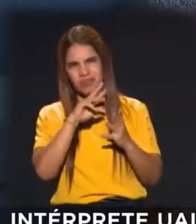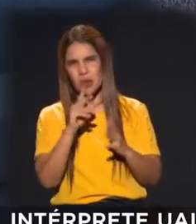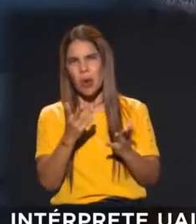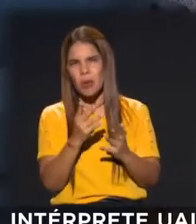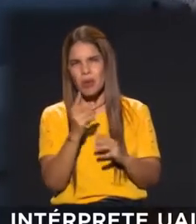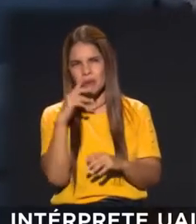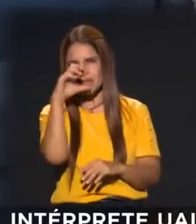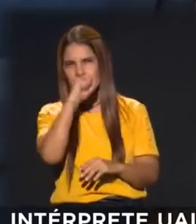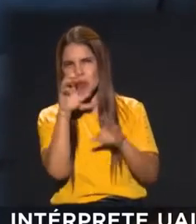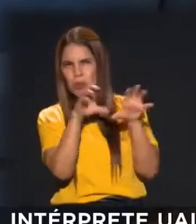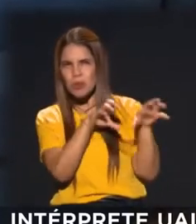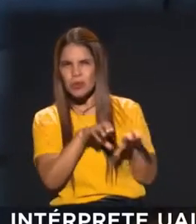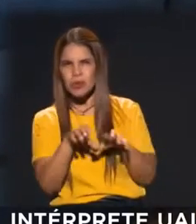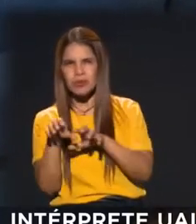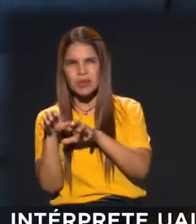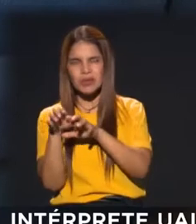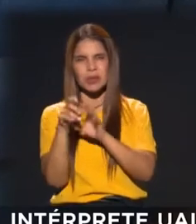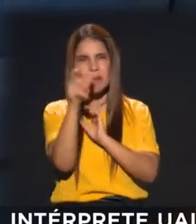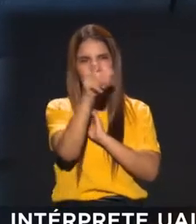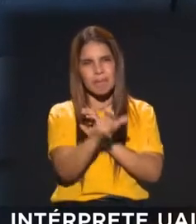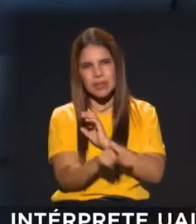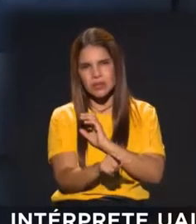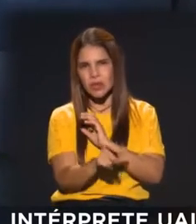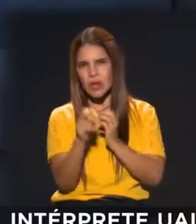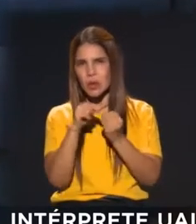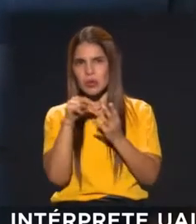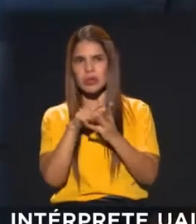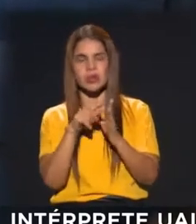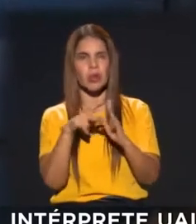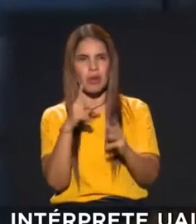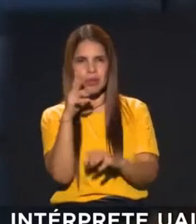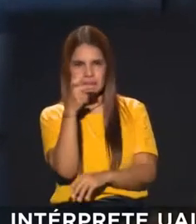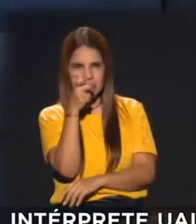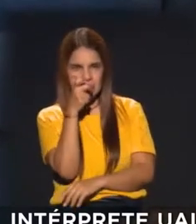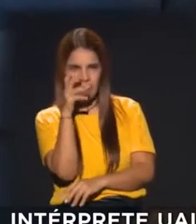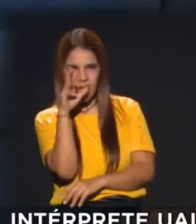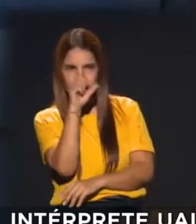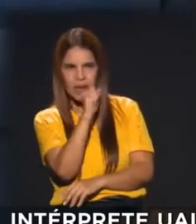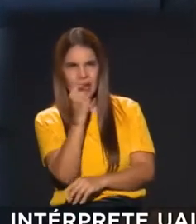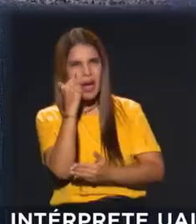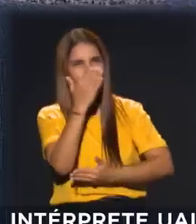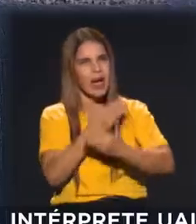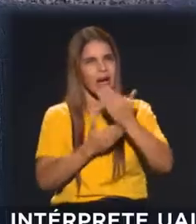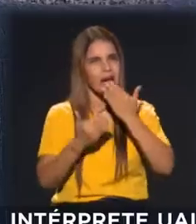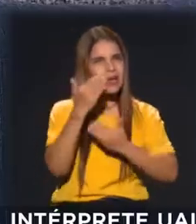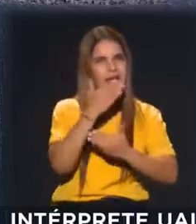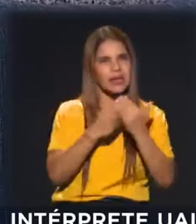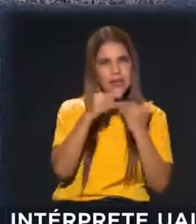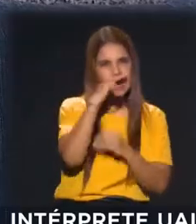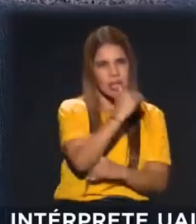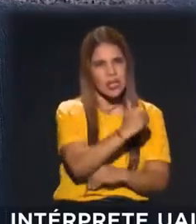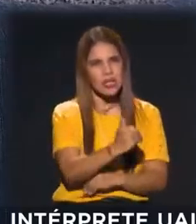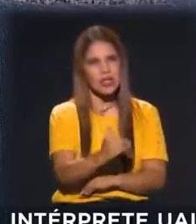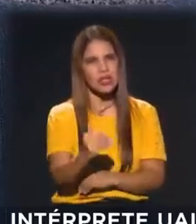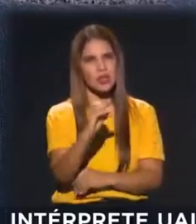personas, de leer contextos, de ser muy buenos lectores de esos niños, de esas niñas, y abrir el